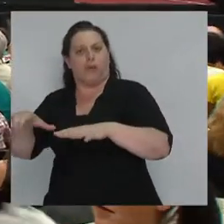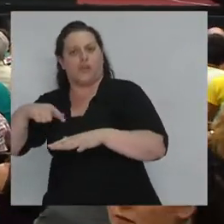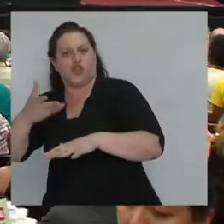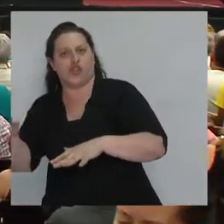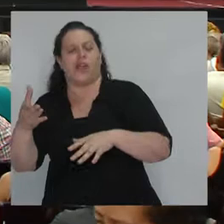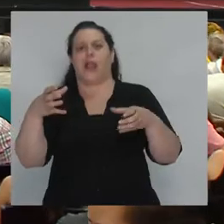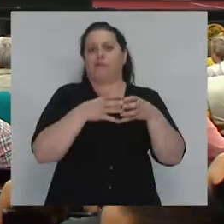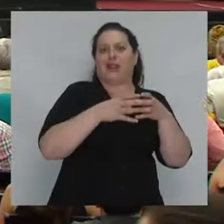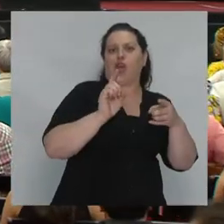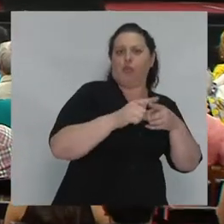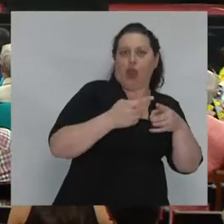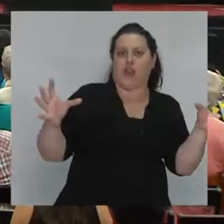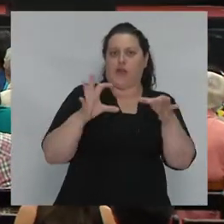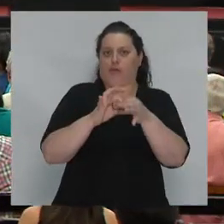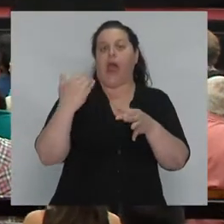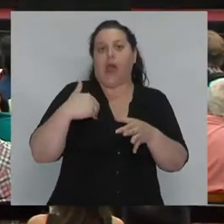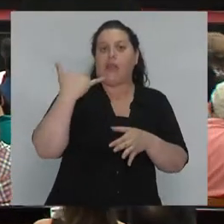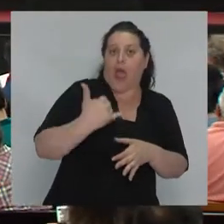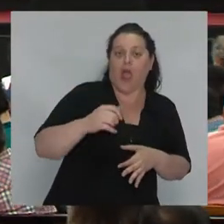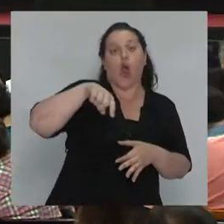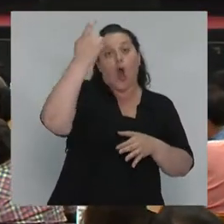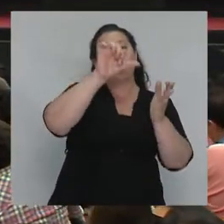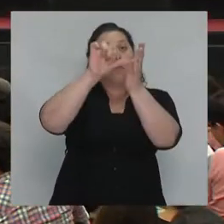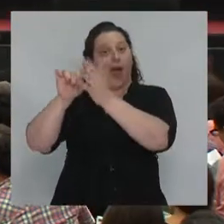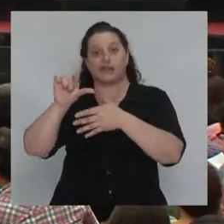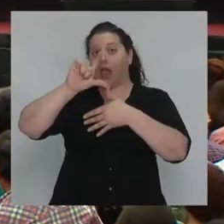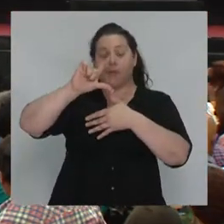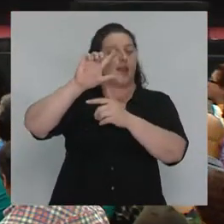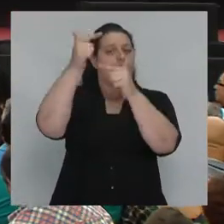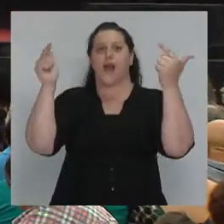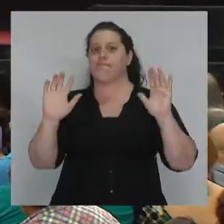no existe en el resto de América Latina. Hubo momentos